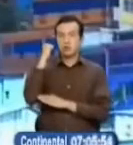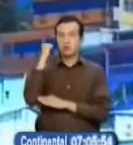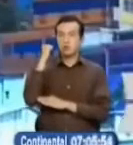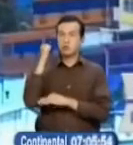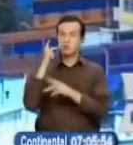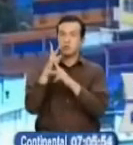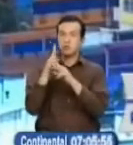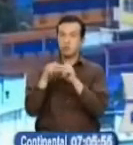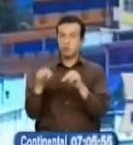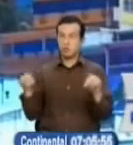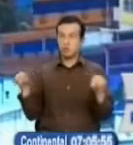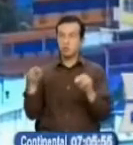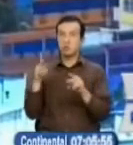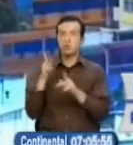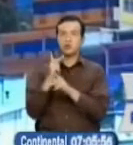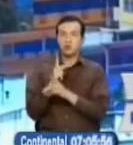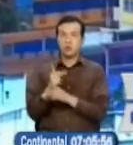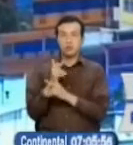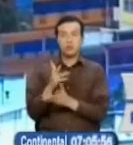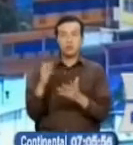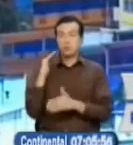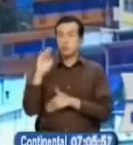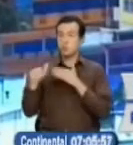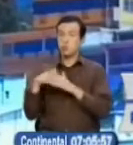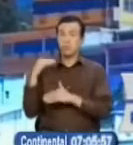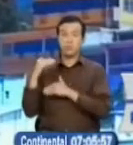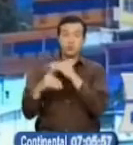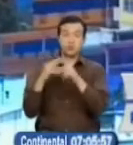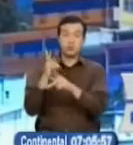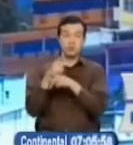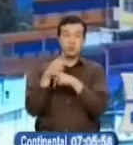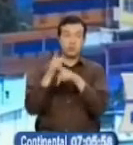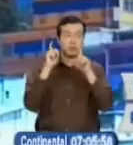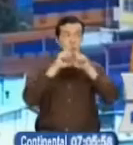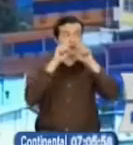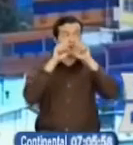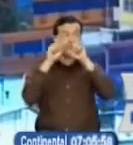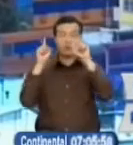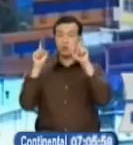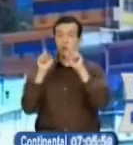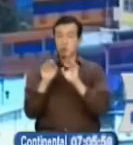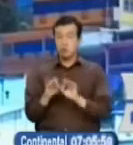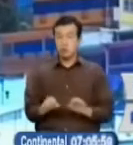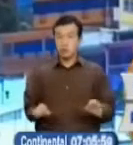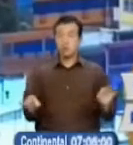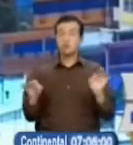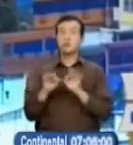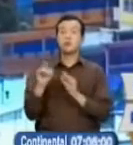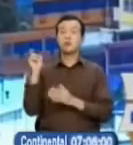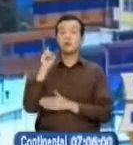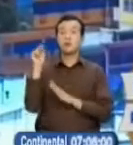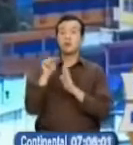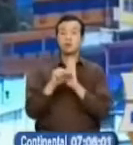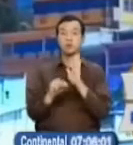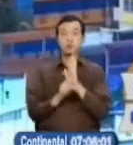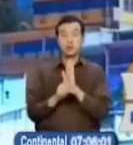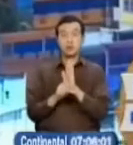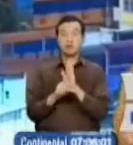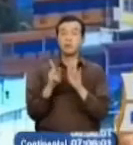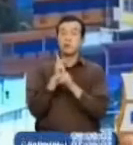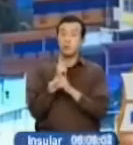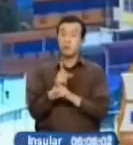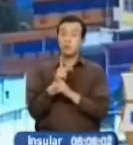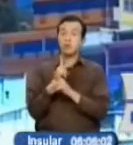naturaleza. Ahora todos los procesos productivos de las empresas tienen que tener normativa ambiental, un registro,